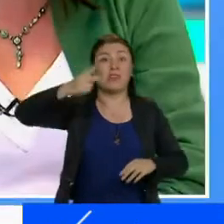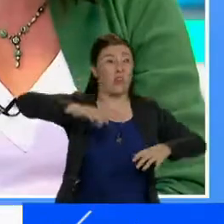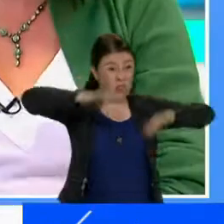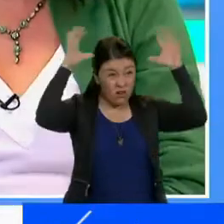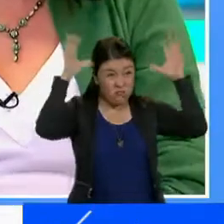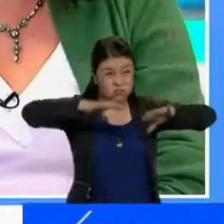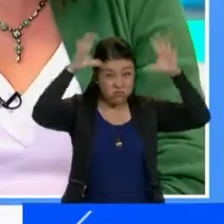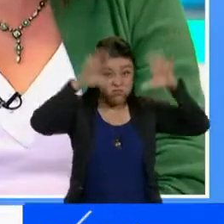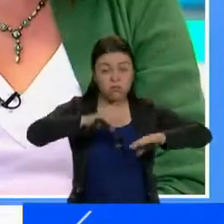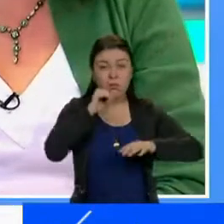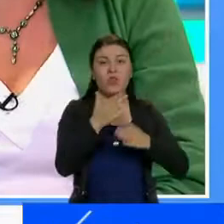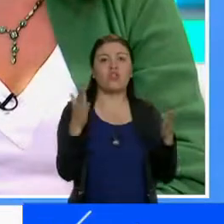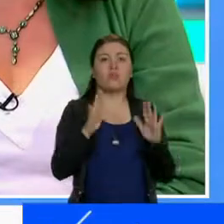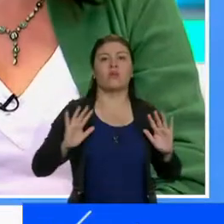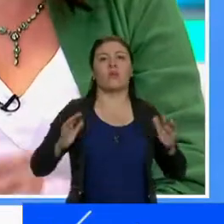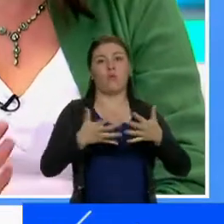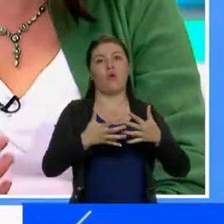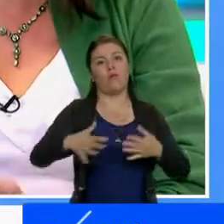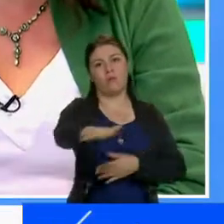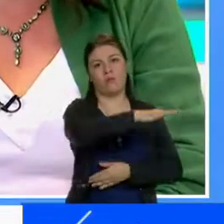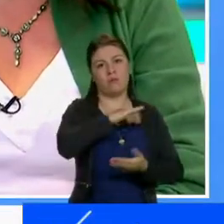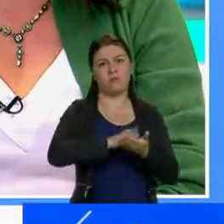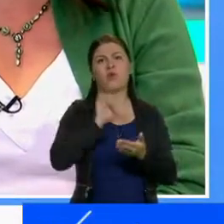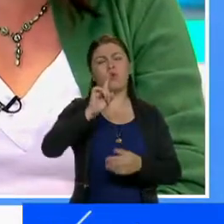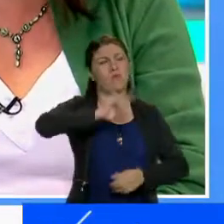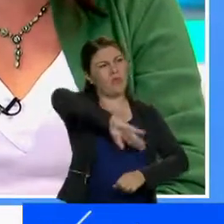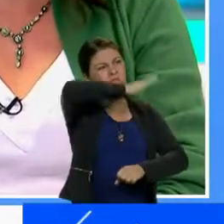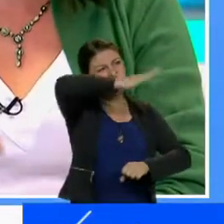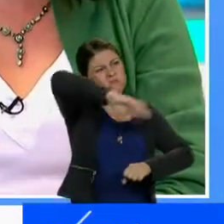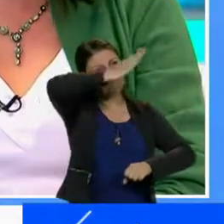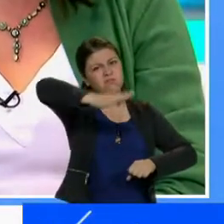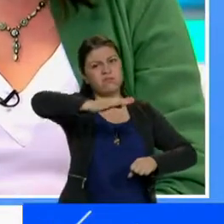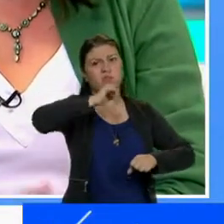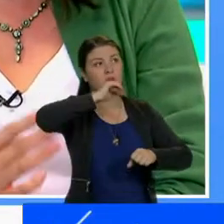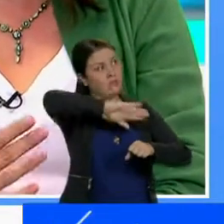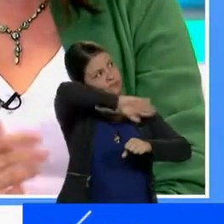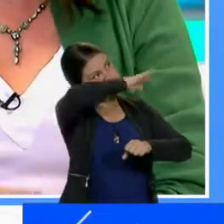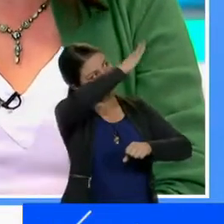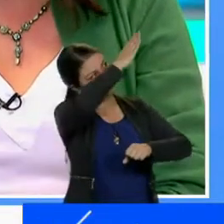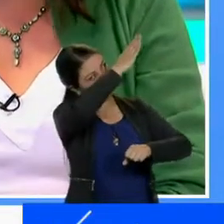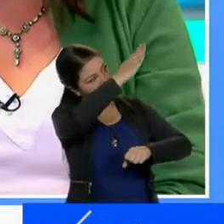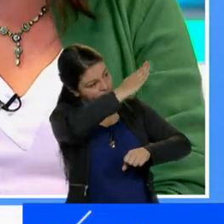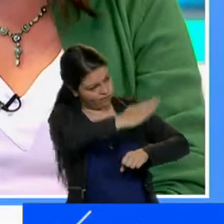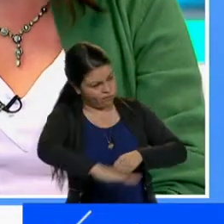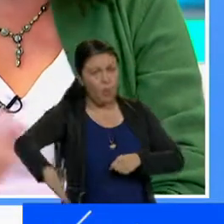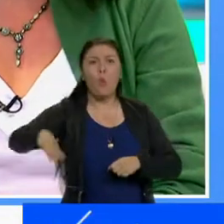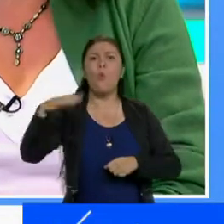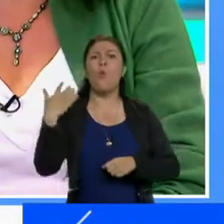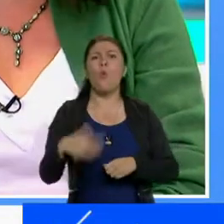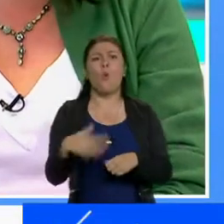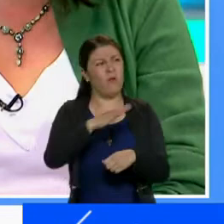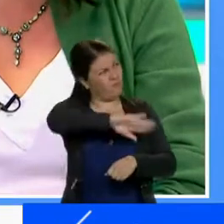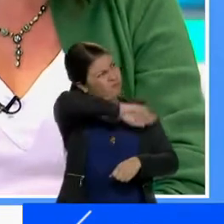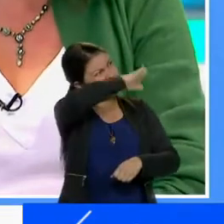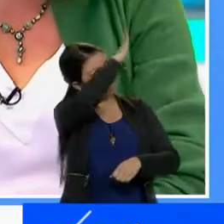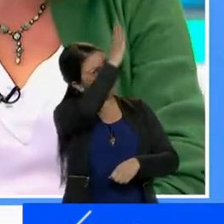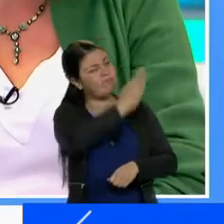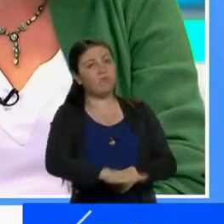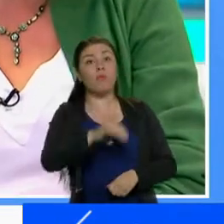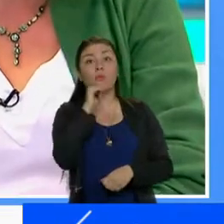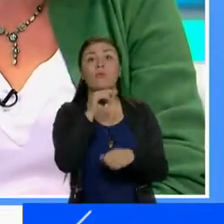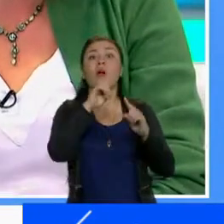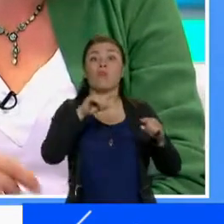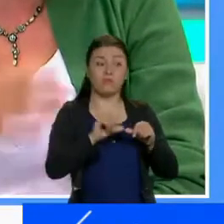país. Su orografía está compuesta por montañas con unas inclinaciones y unas pendientes muy fuertes. Me dicen que algunas son de más